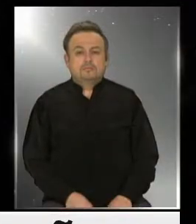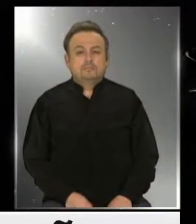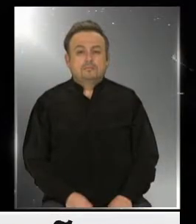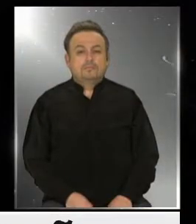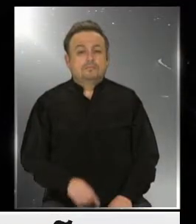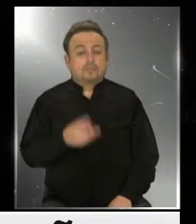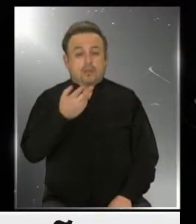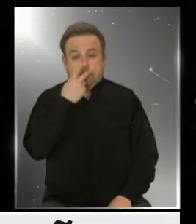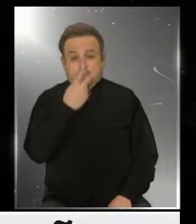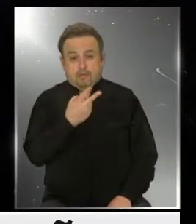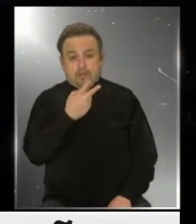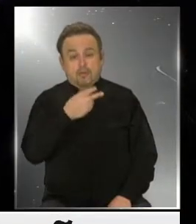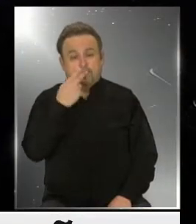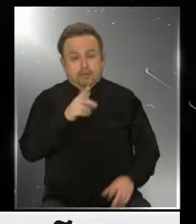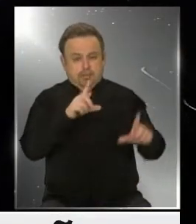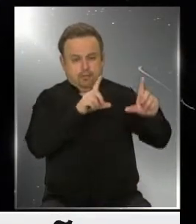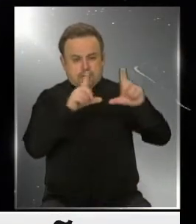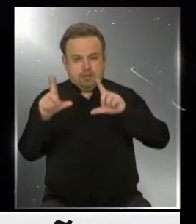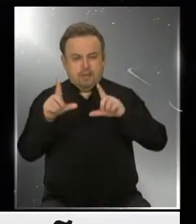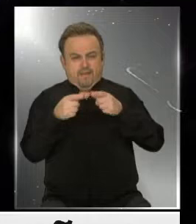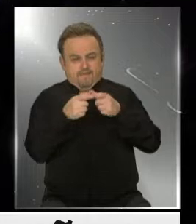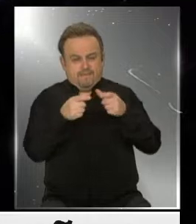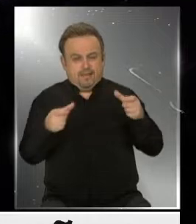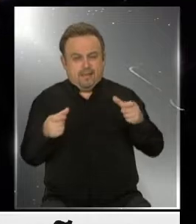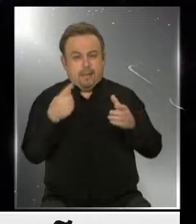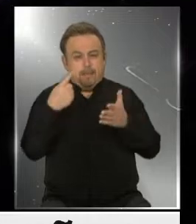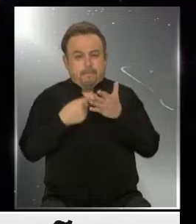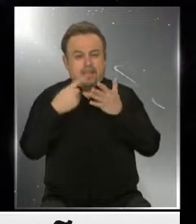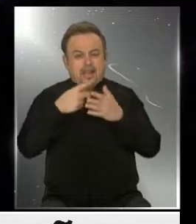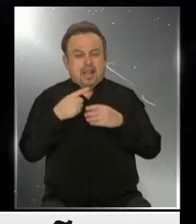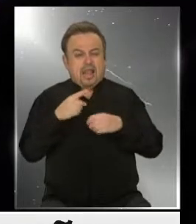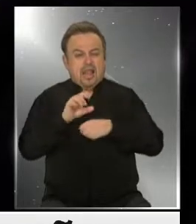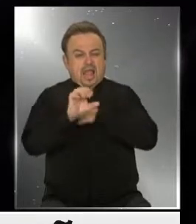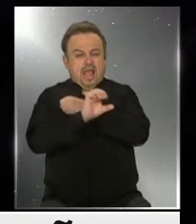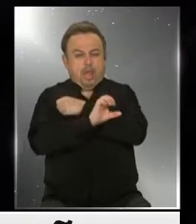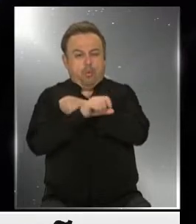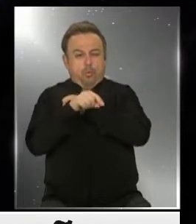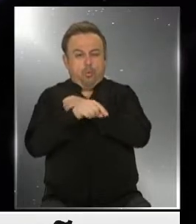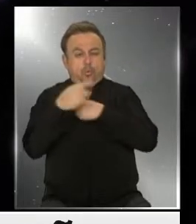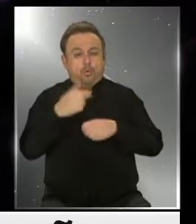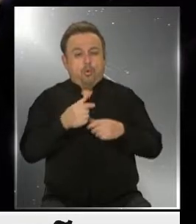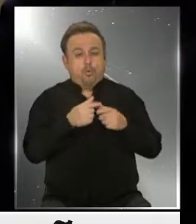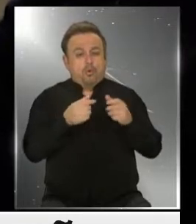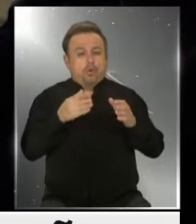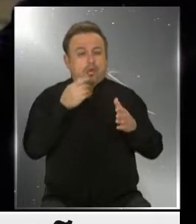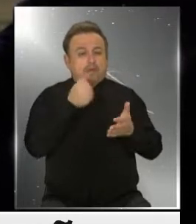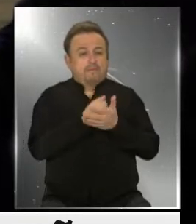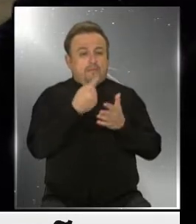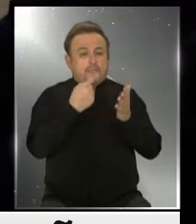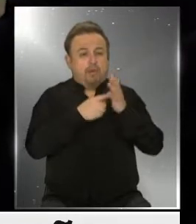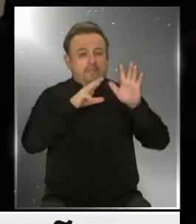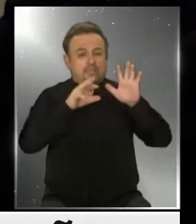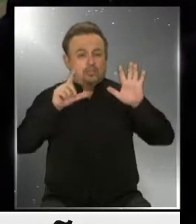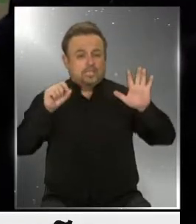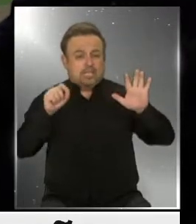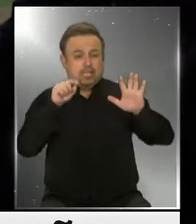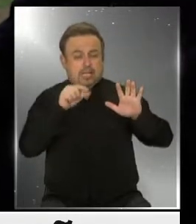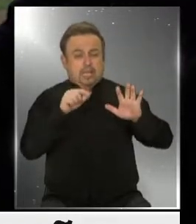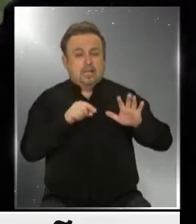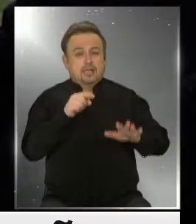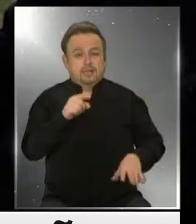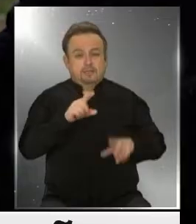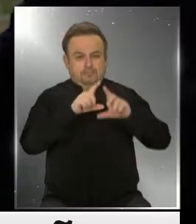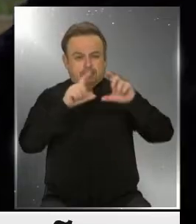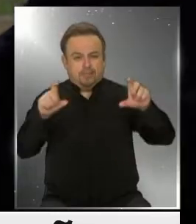Bueno, como ven, acá podemos ver el reverso de un billete de 1000 escudos, moneda que se utilizó en Chile hasta finales de los años 70. Y el elemento